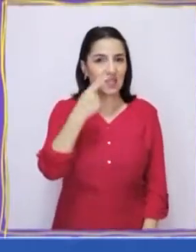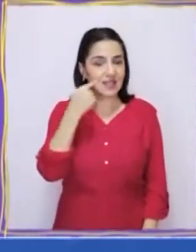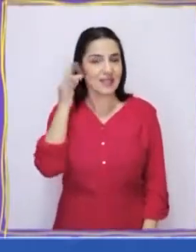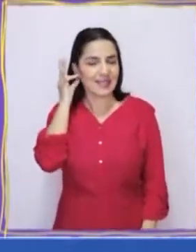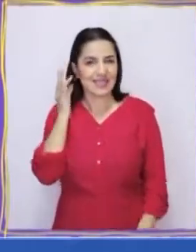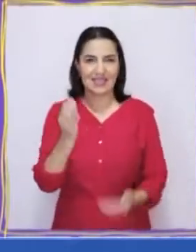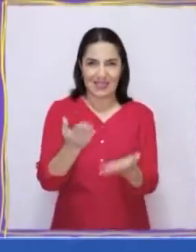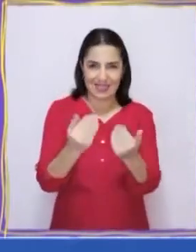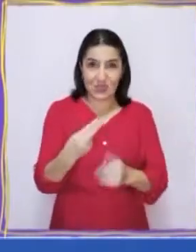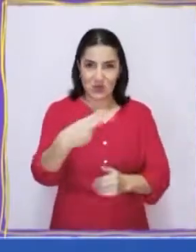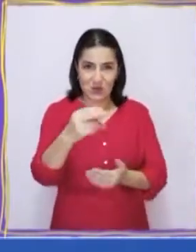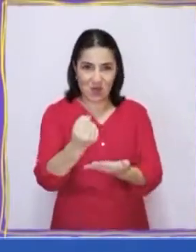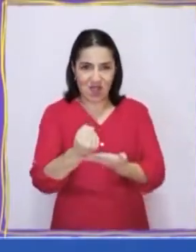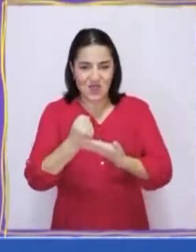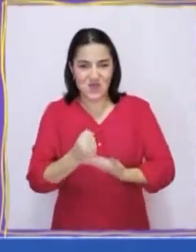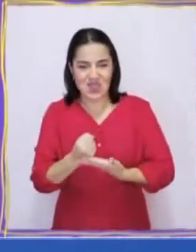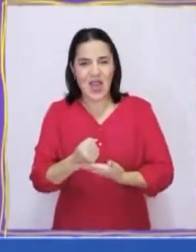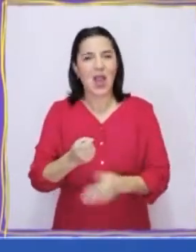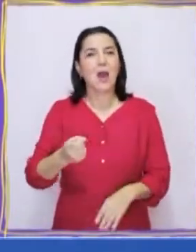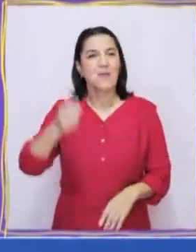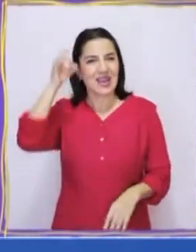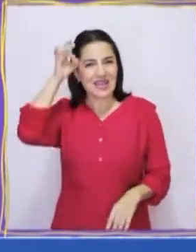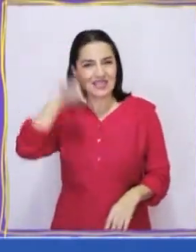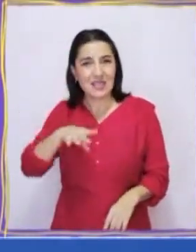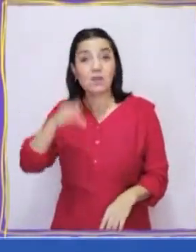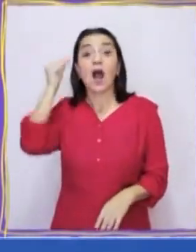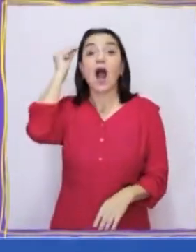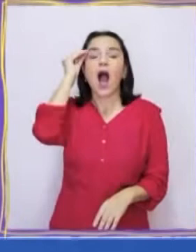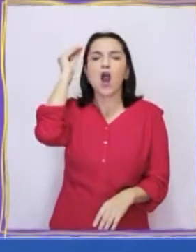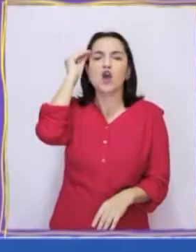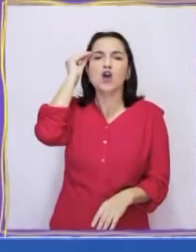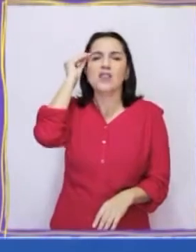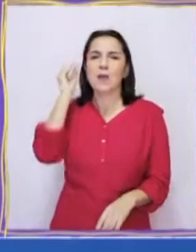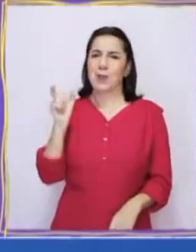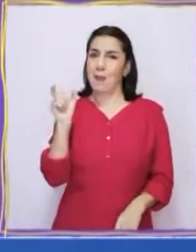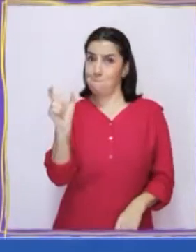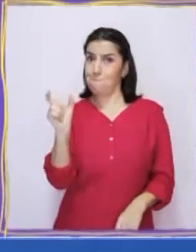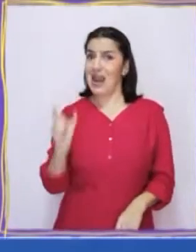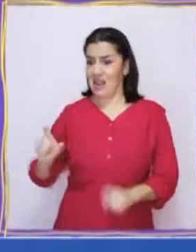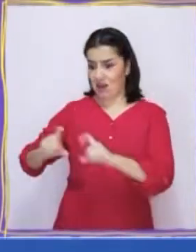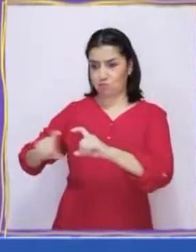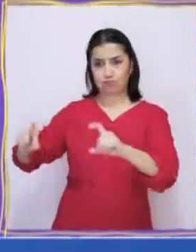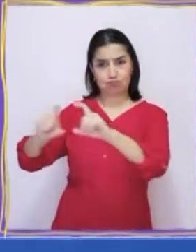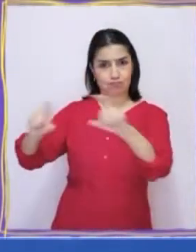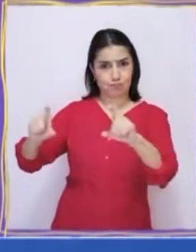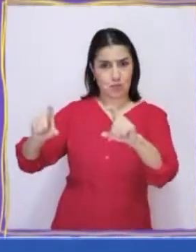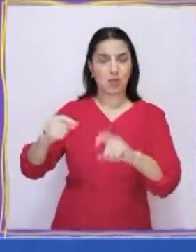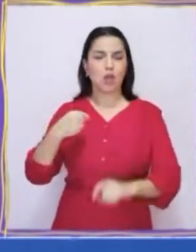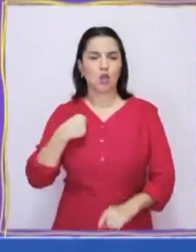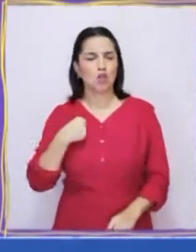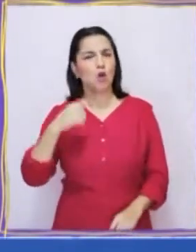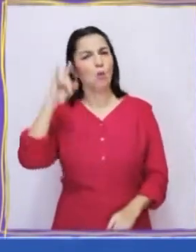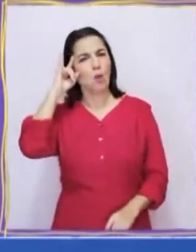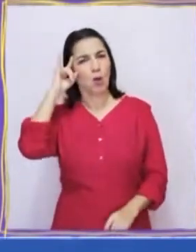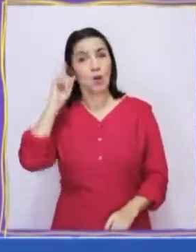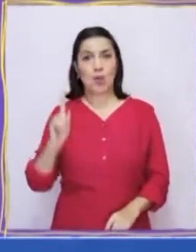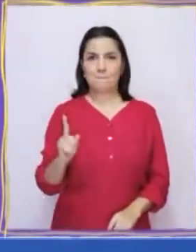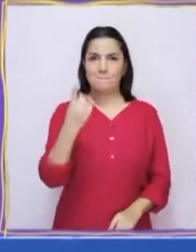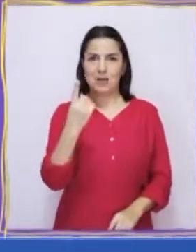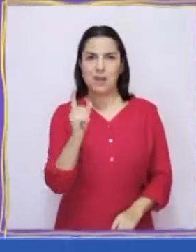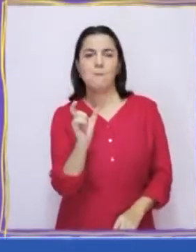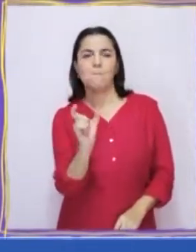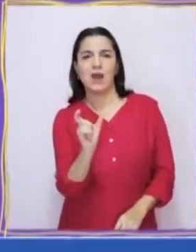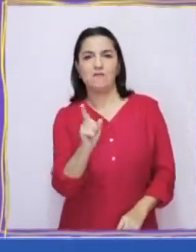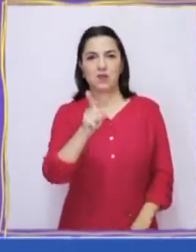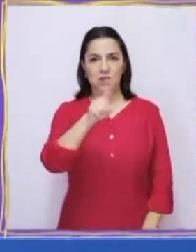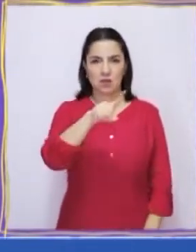Niños y niñas, voy a necesitar de su ayuda para descubrir y acordarme cuáles eran las palabras escritas en los carteles. Yo me acuerdo solo de la